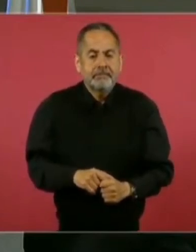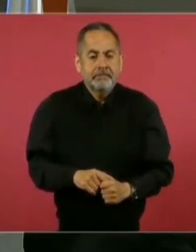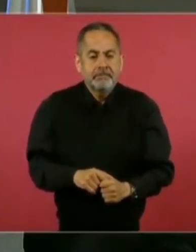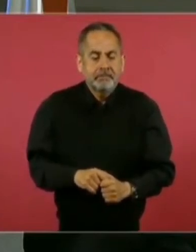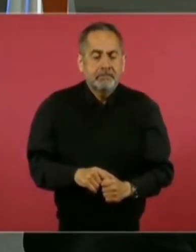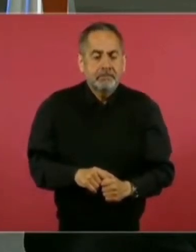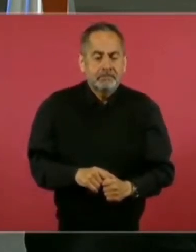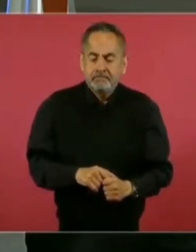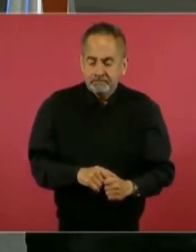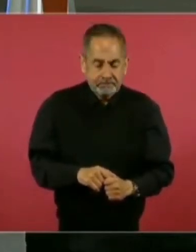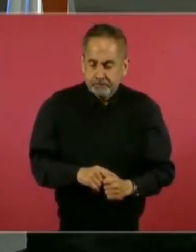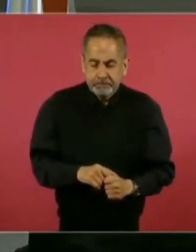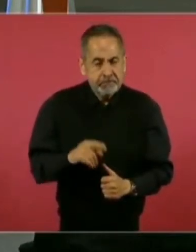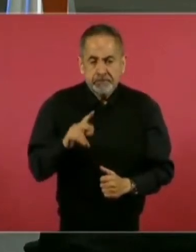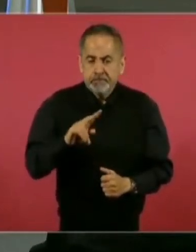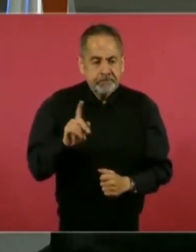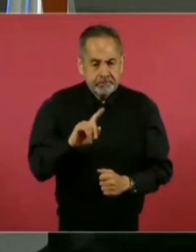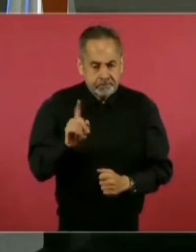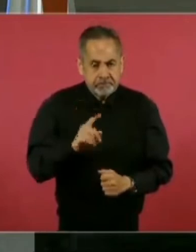al contrario,